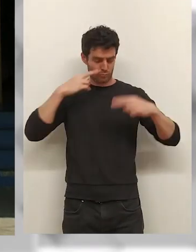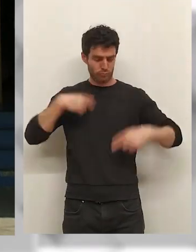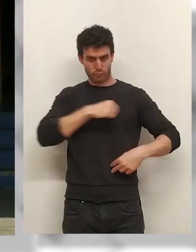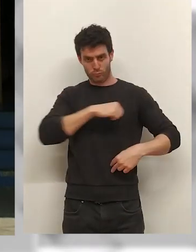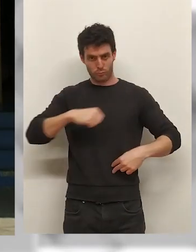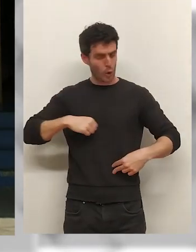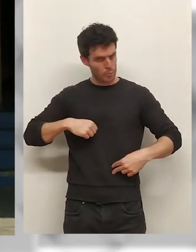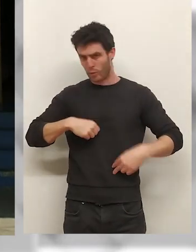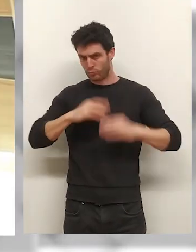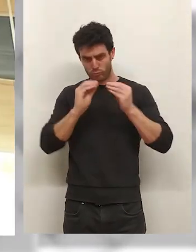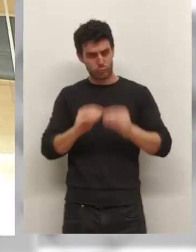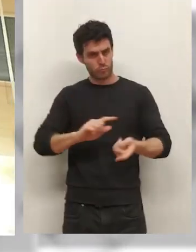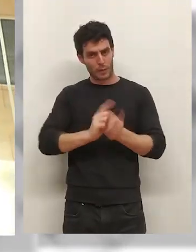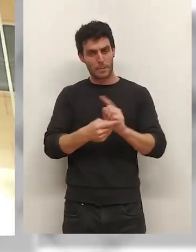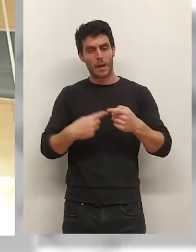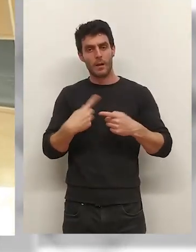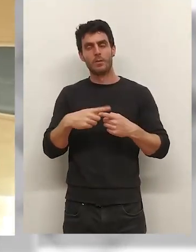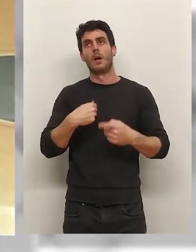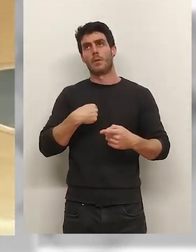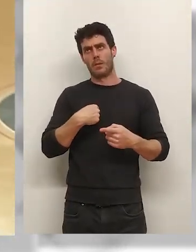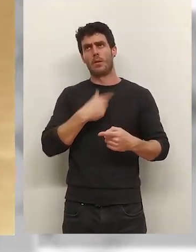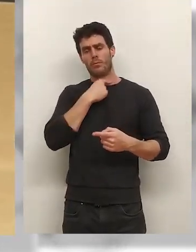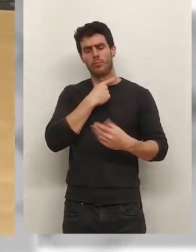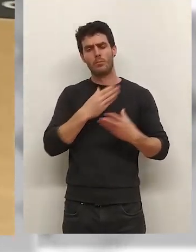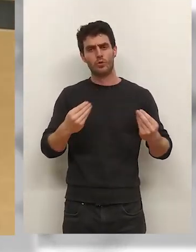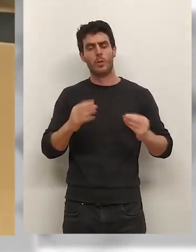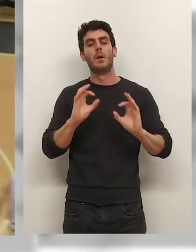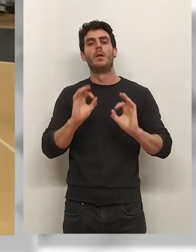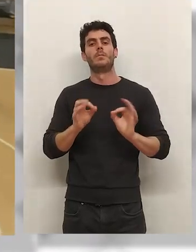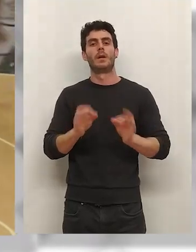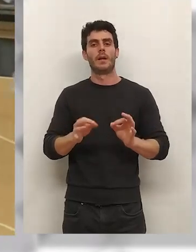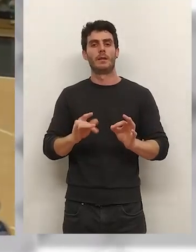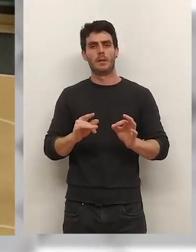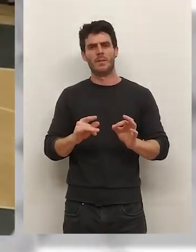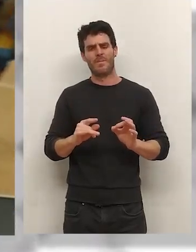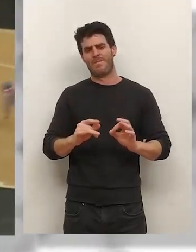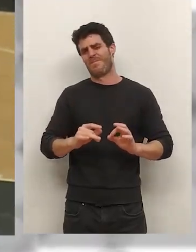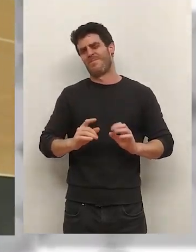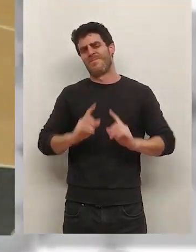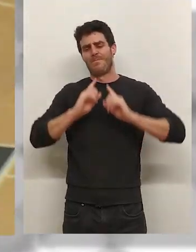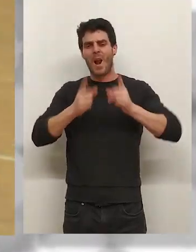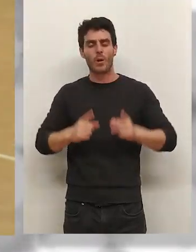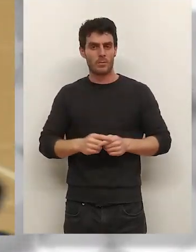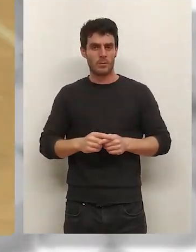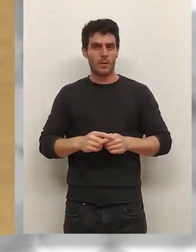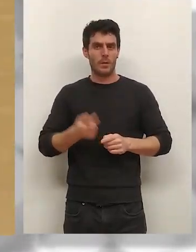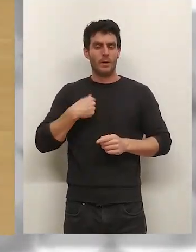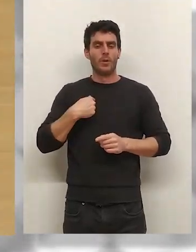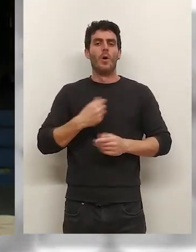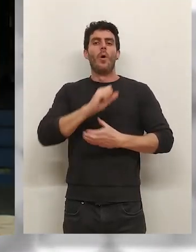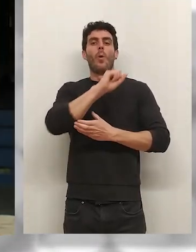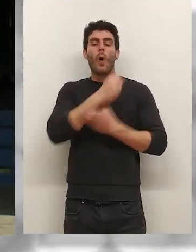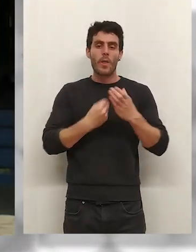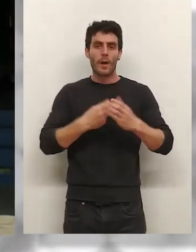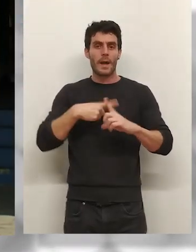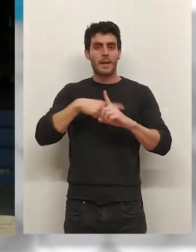con nosotros mismos, intentar cambiar cosas. Bueno, me gustaron muchas cosas nuestras, ¿eh? Lo que pasa que sí que es verdad que me faltó gente, ¿no? Eché de menos a jugadores